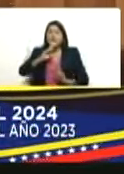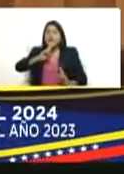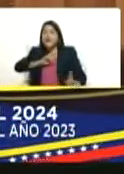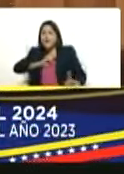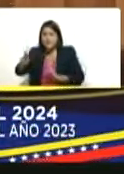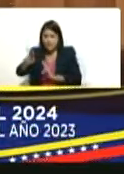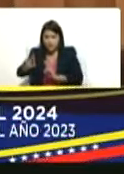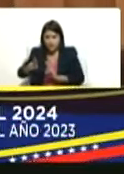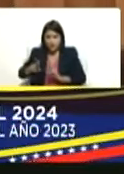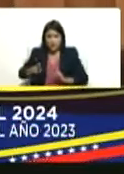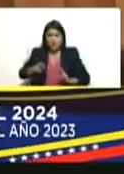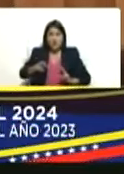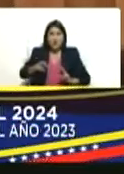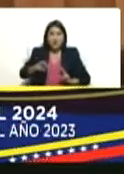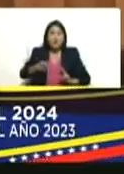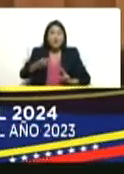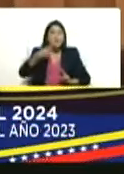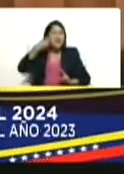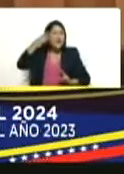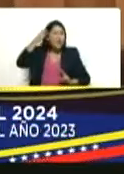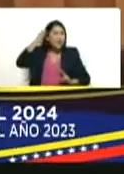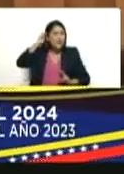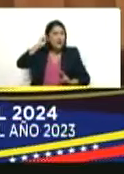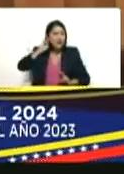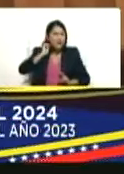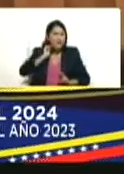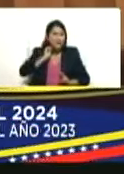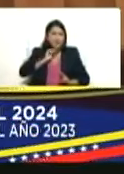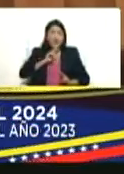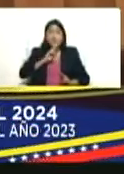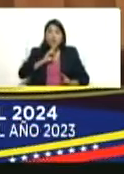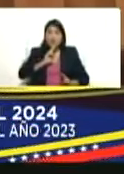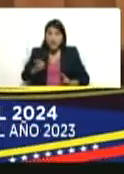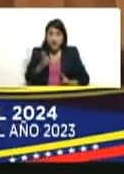Doña Pataleta, a Doña Odio,